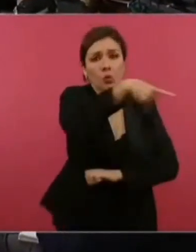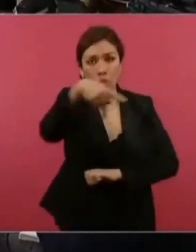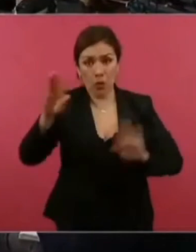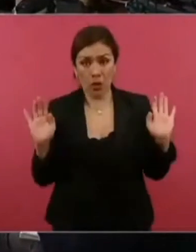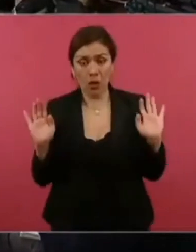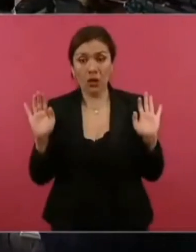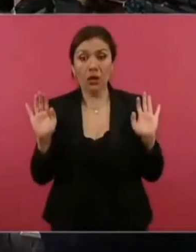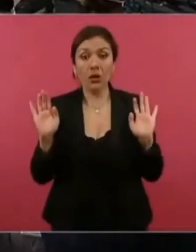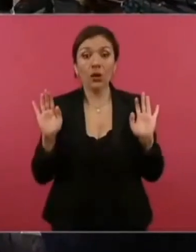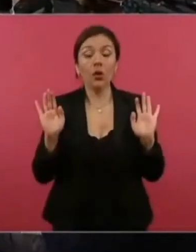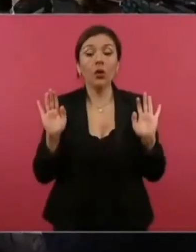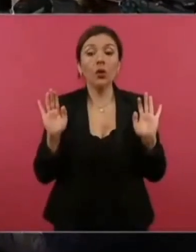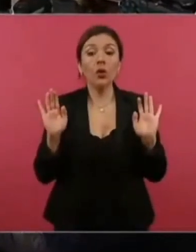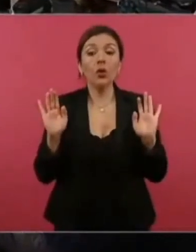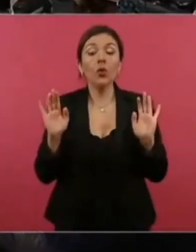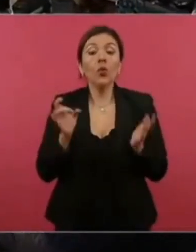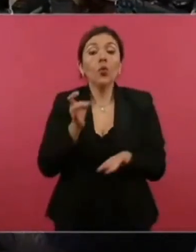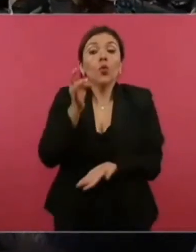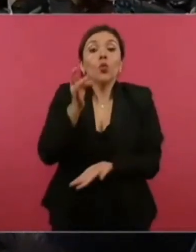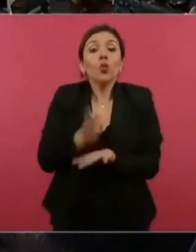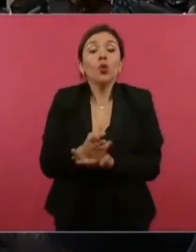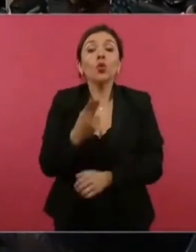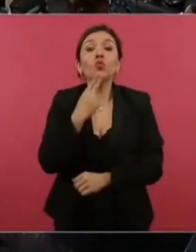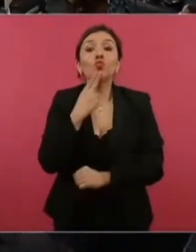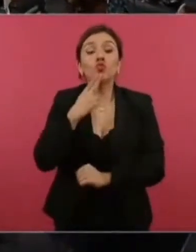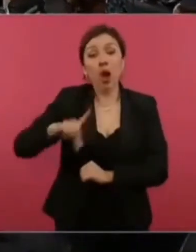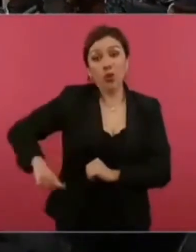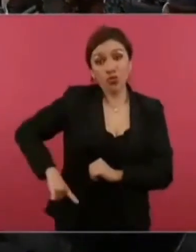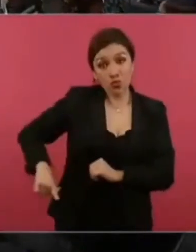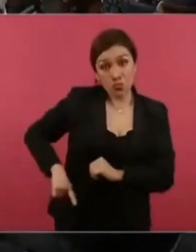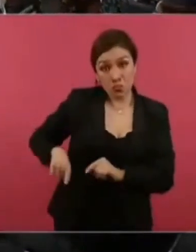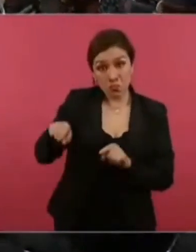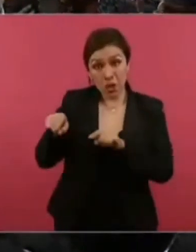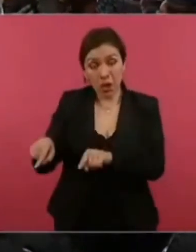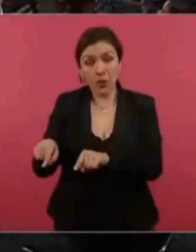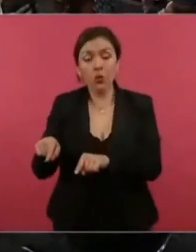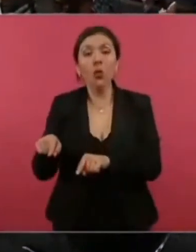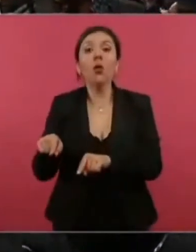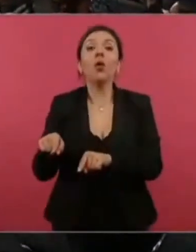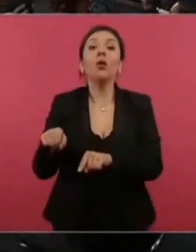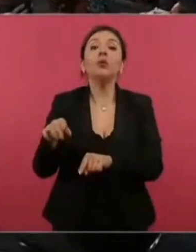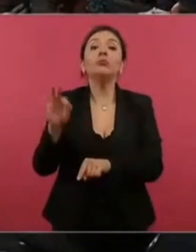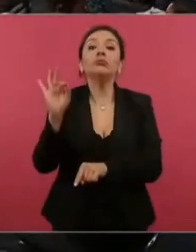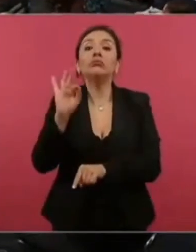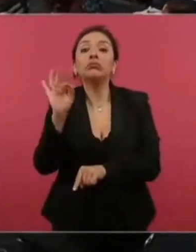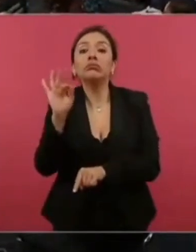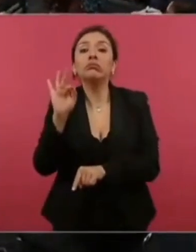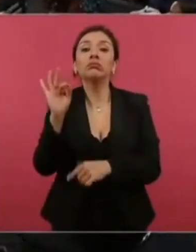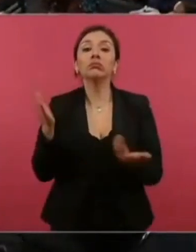y solo utilizarlo cuando